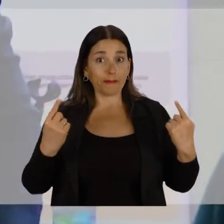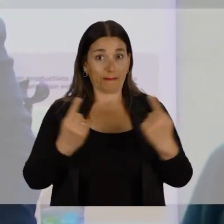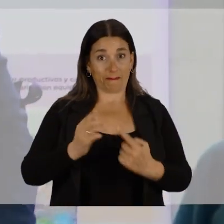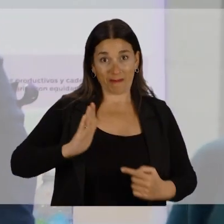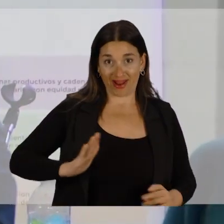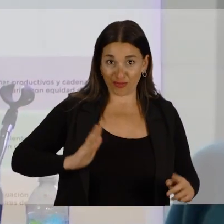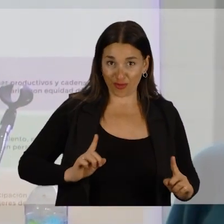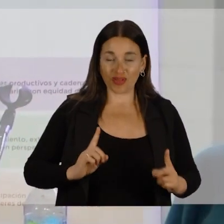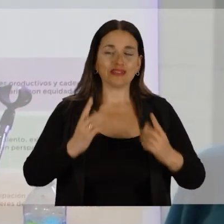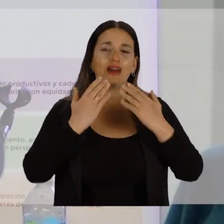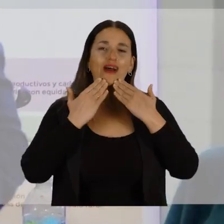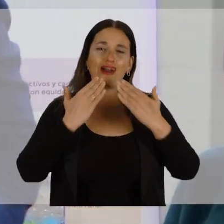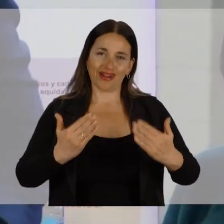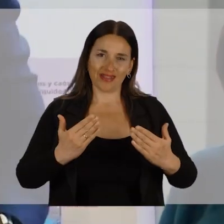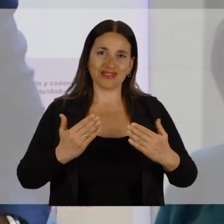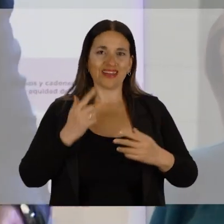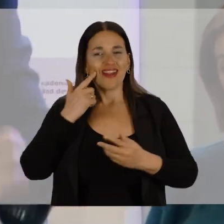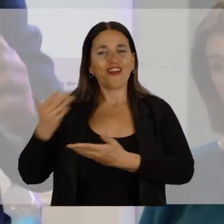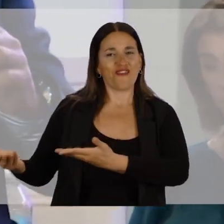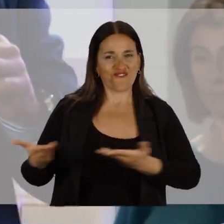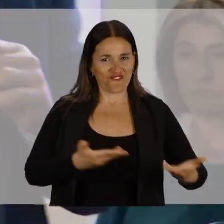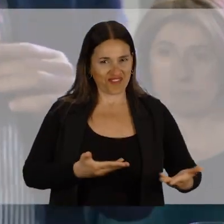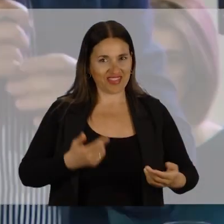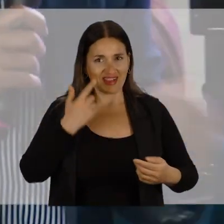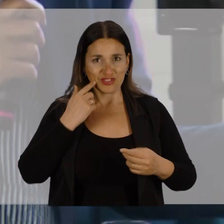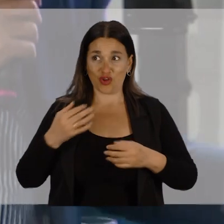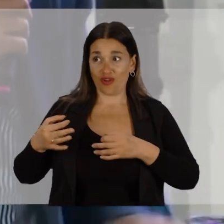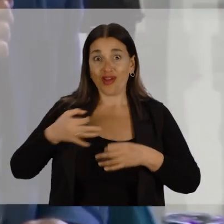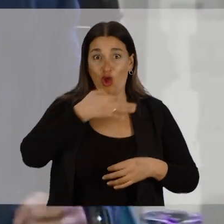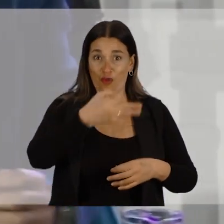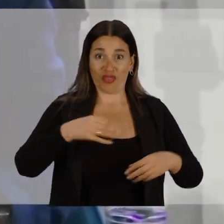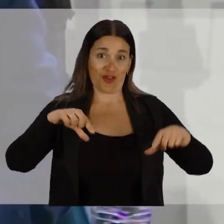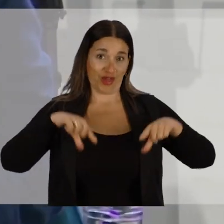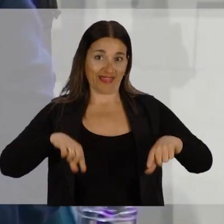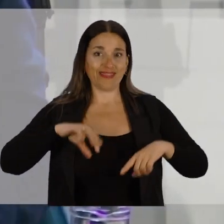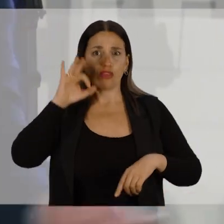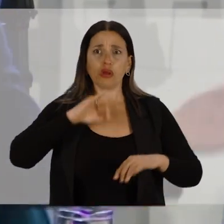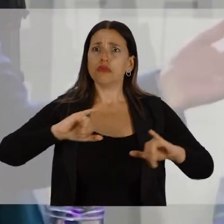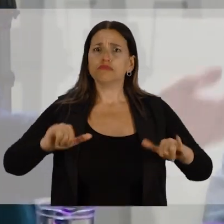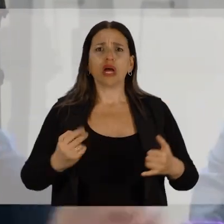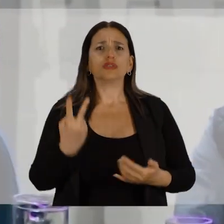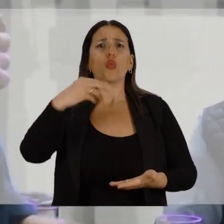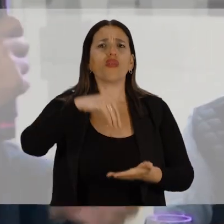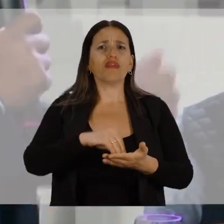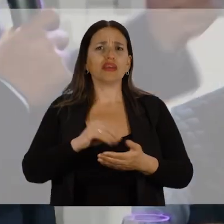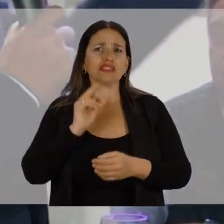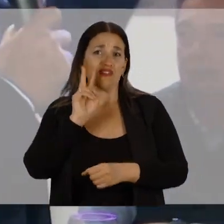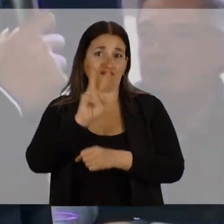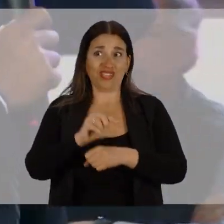Muy buenas tardes para todas. Agradecerle la invitación. Como decía Cacho, es la segunda vez que